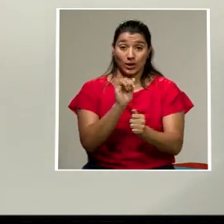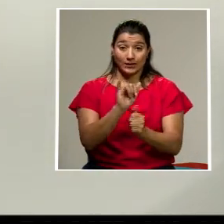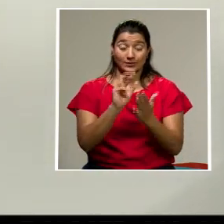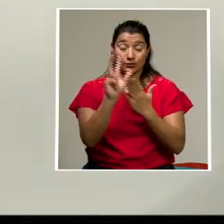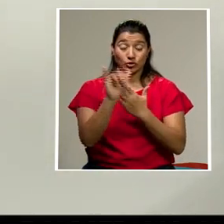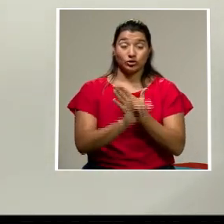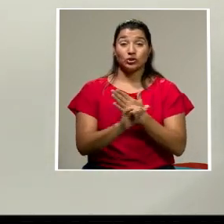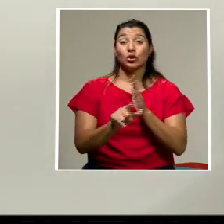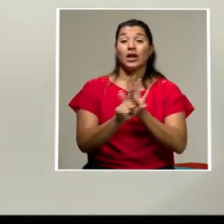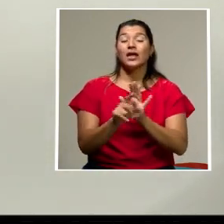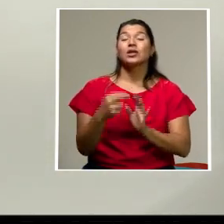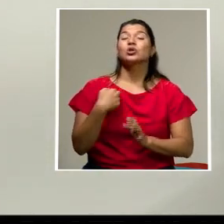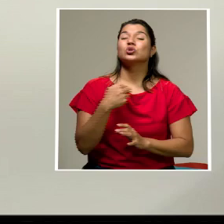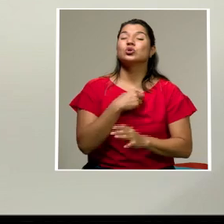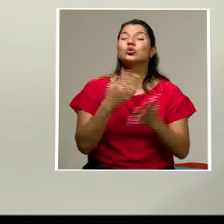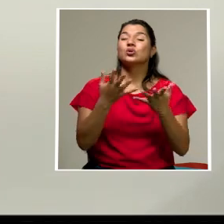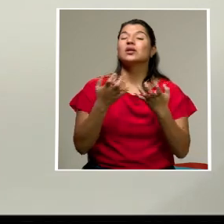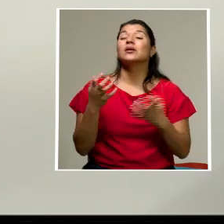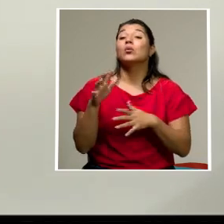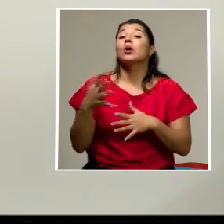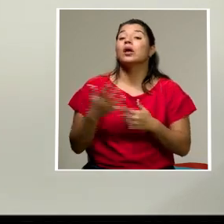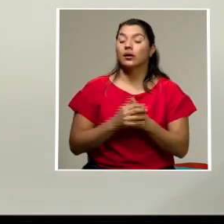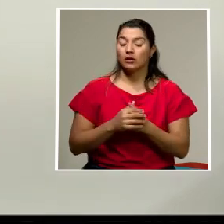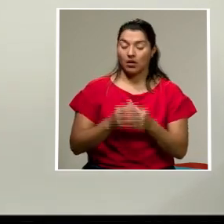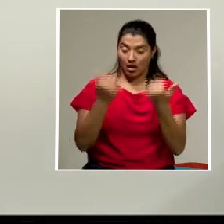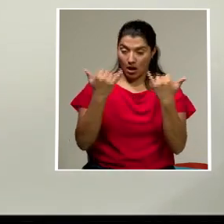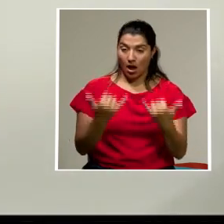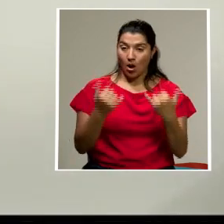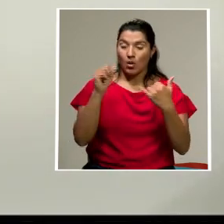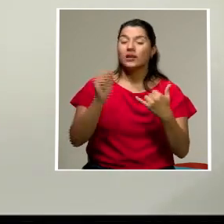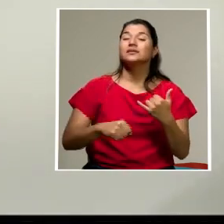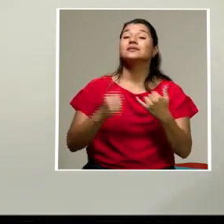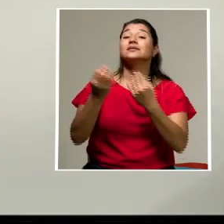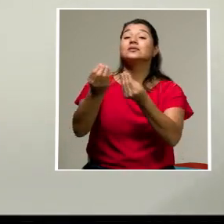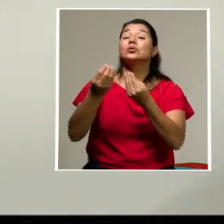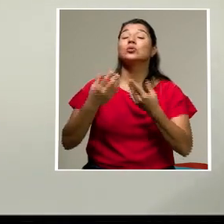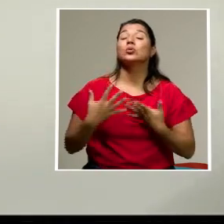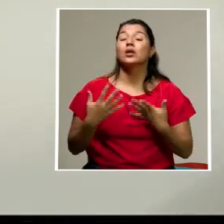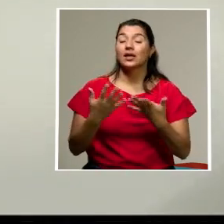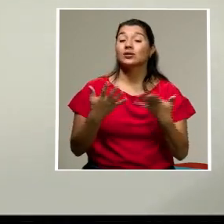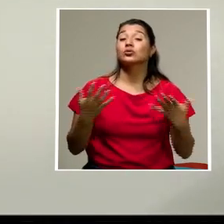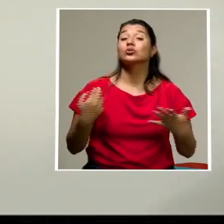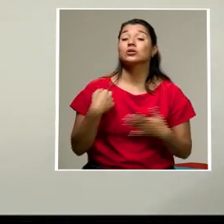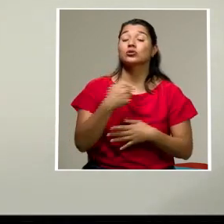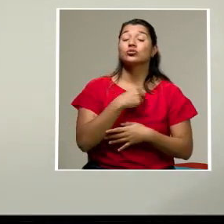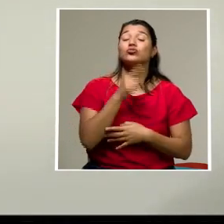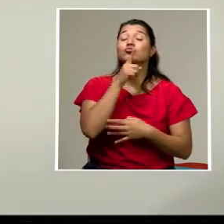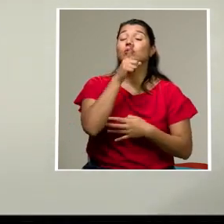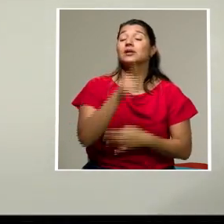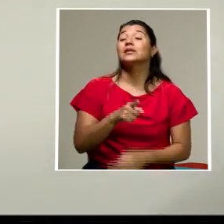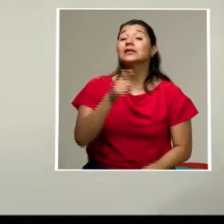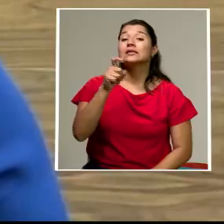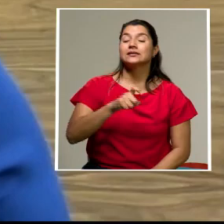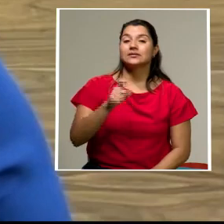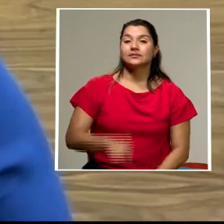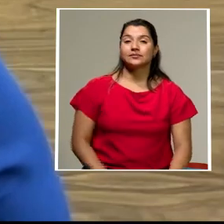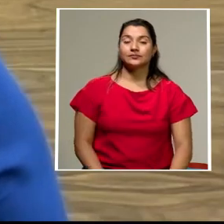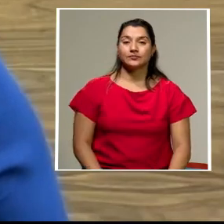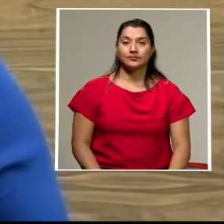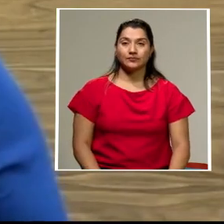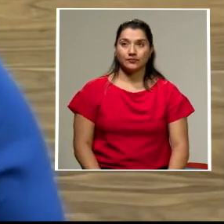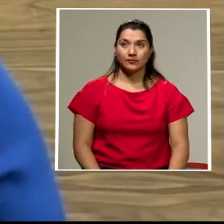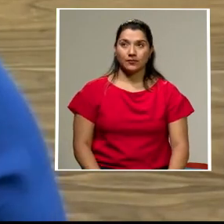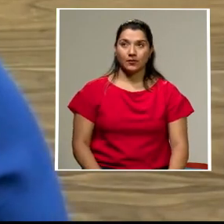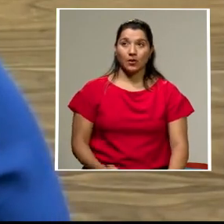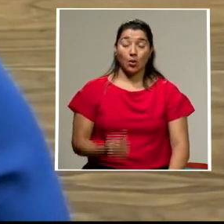ley pretendemos que ahora sí se nos den los recursos que realmente necesita la Policía Profesional de Migración. Un